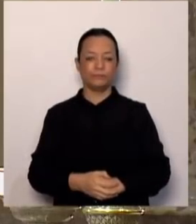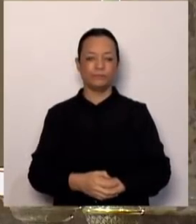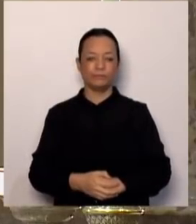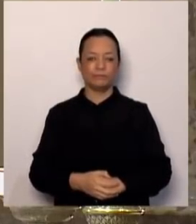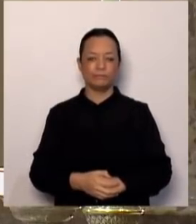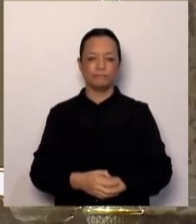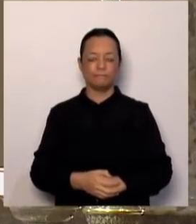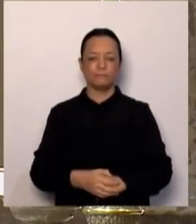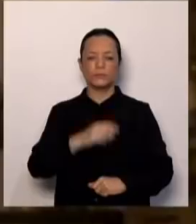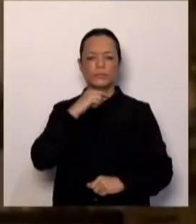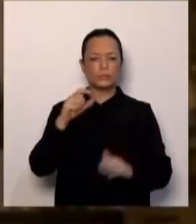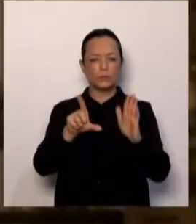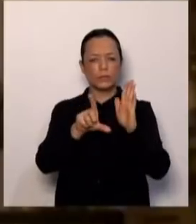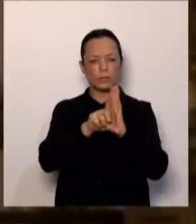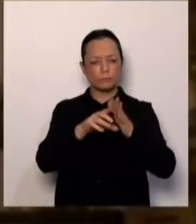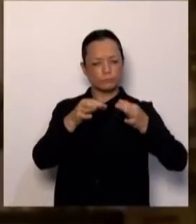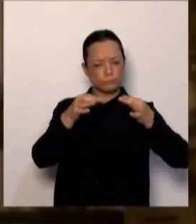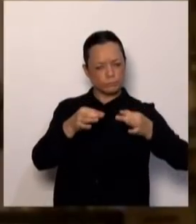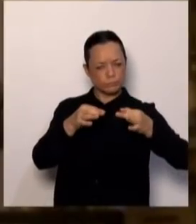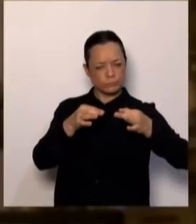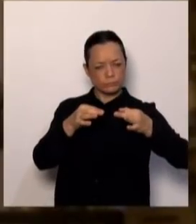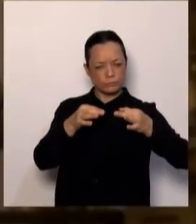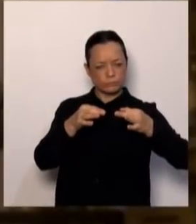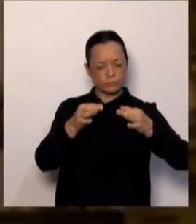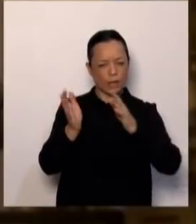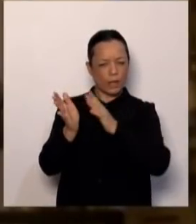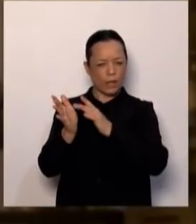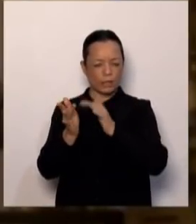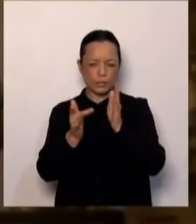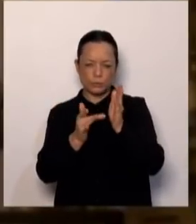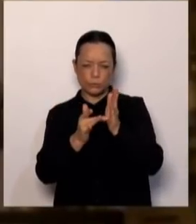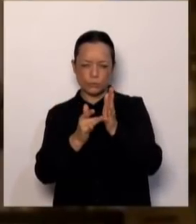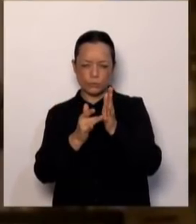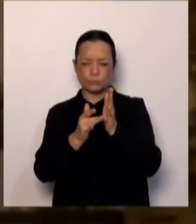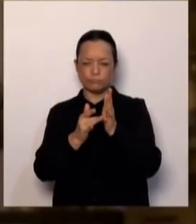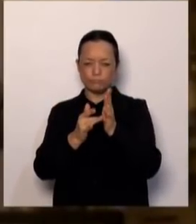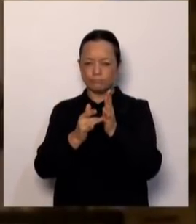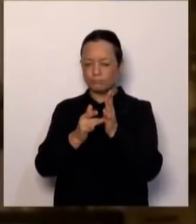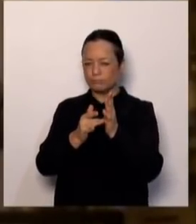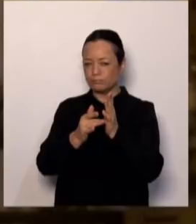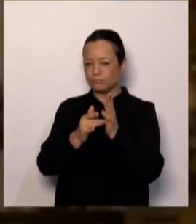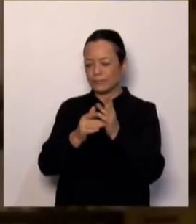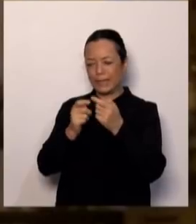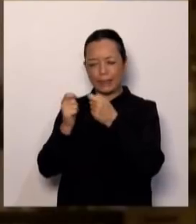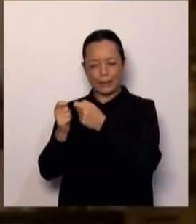Los fariseos se reunieron para sorprender a Jesús en alguna de sus afirmaciones